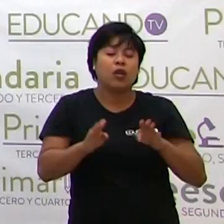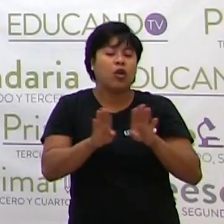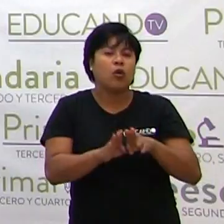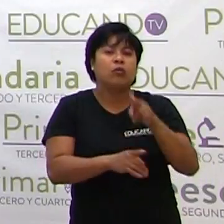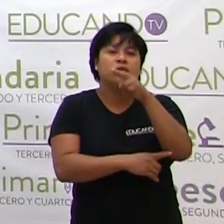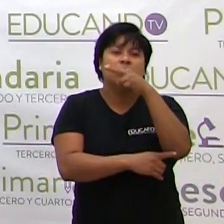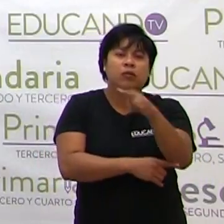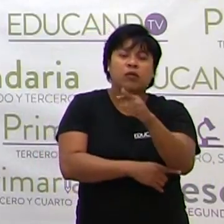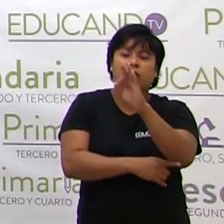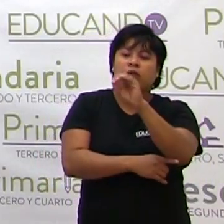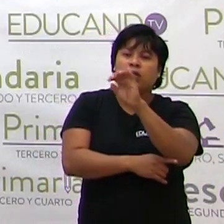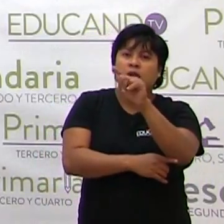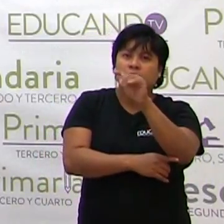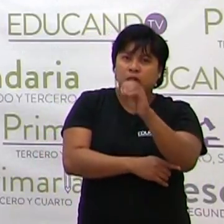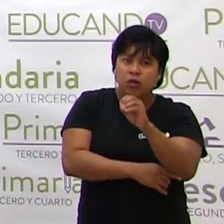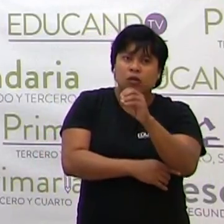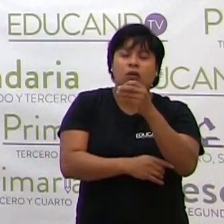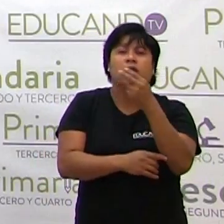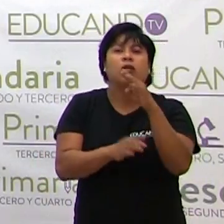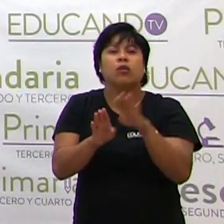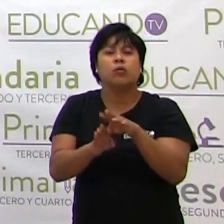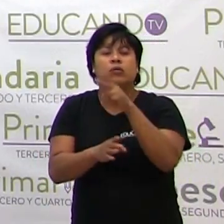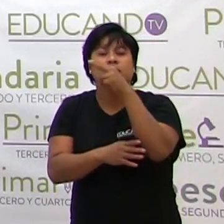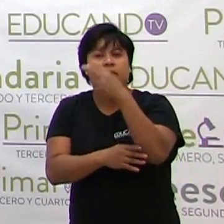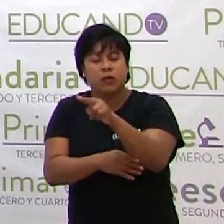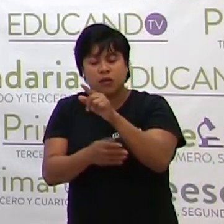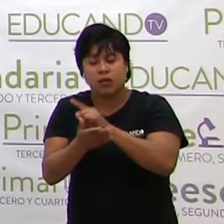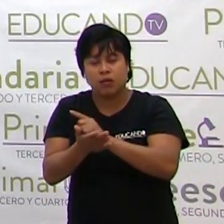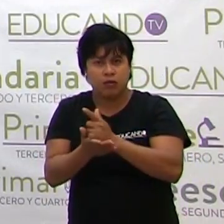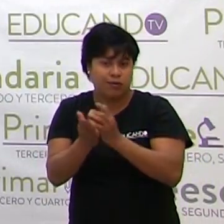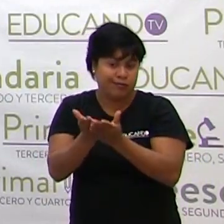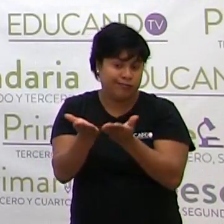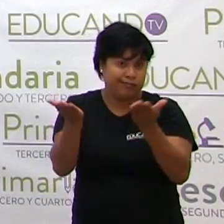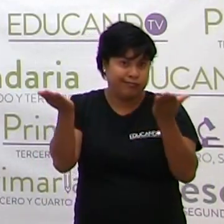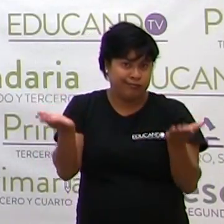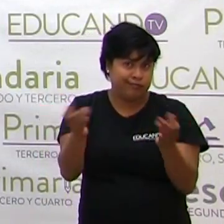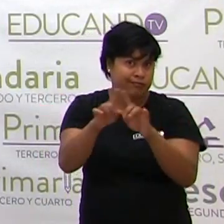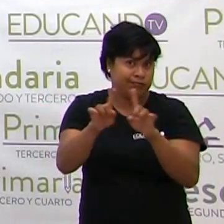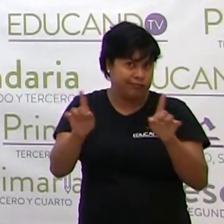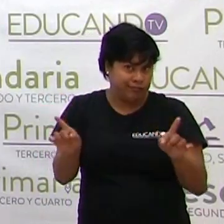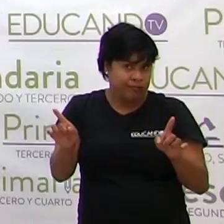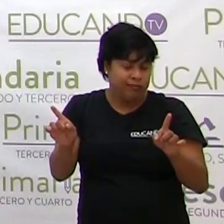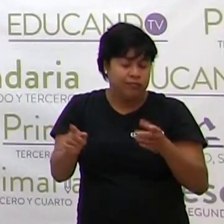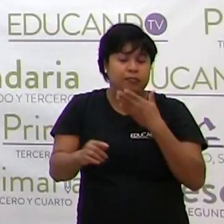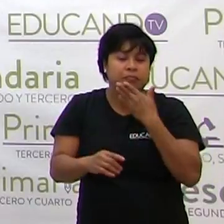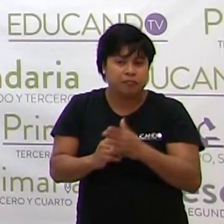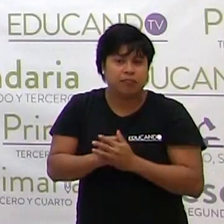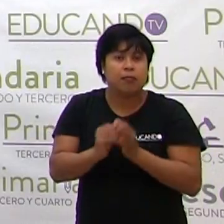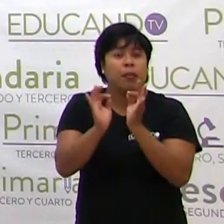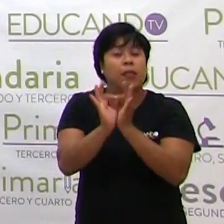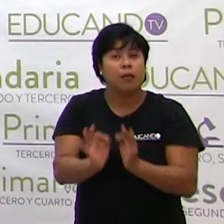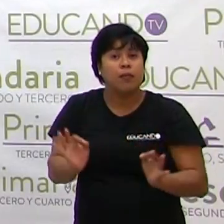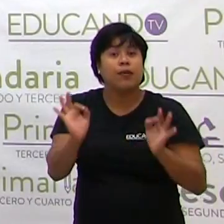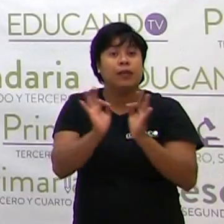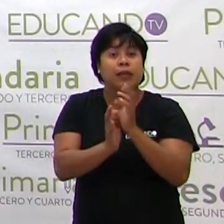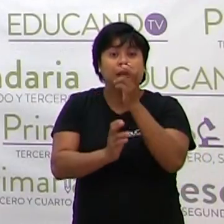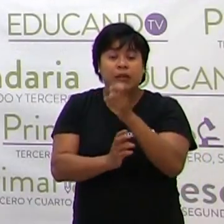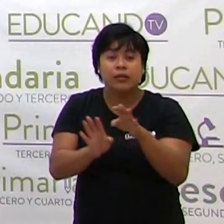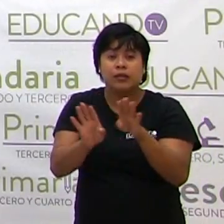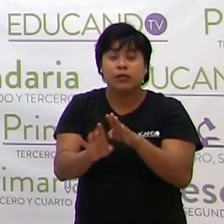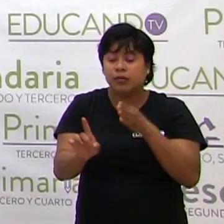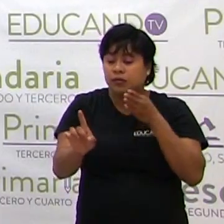llamar folleto y a qué le vamos a llamar libros. Ahora bien, es muy importante hacer esta